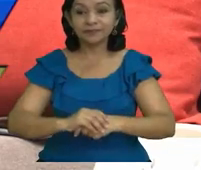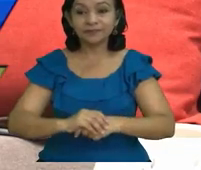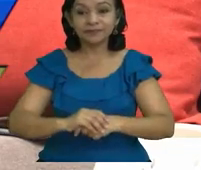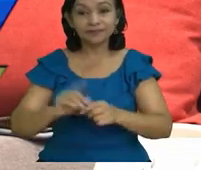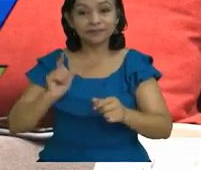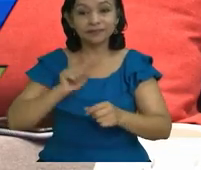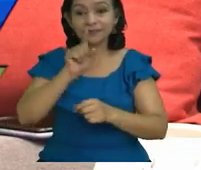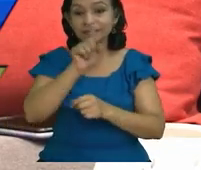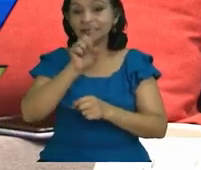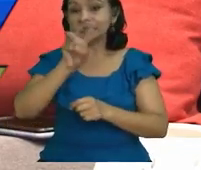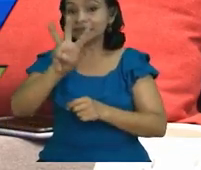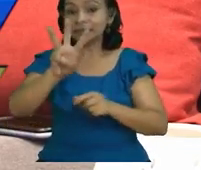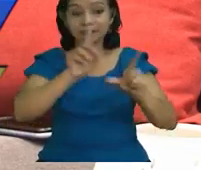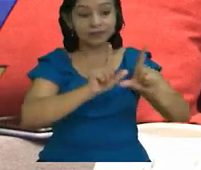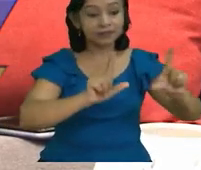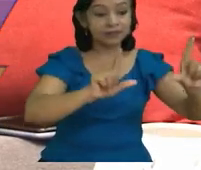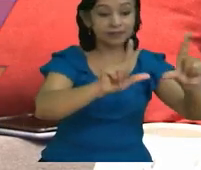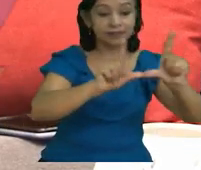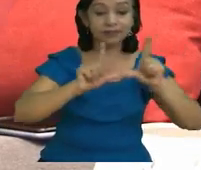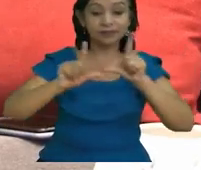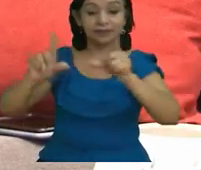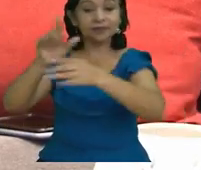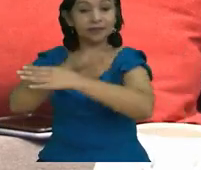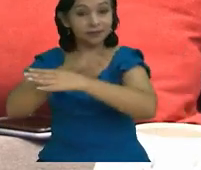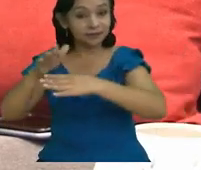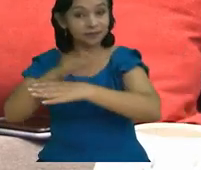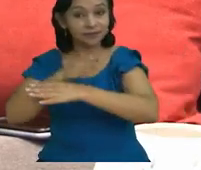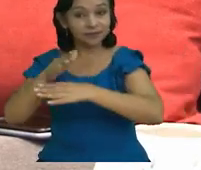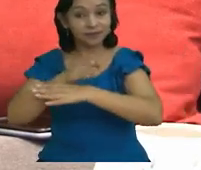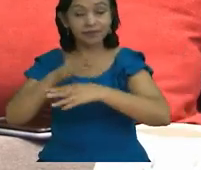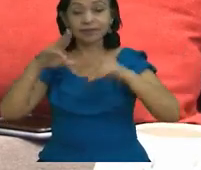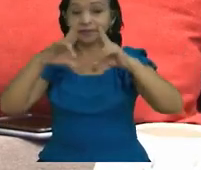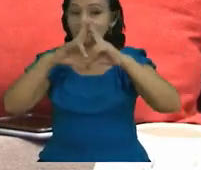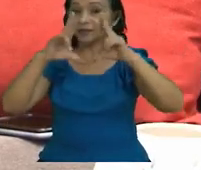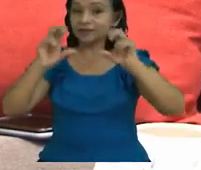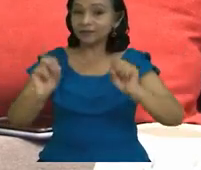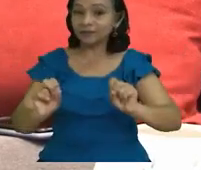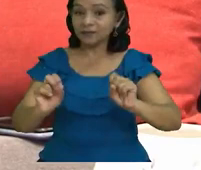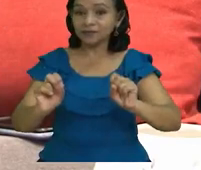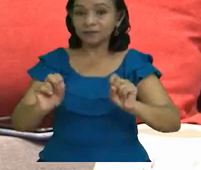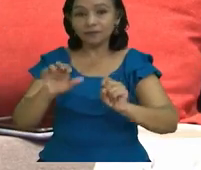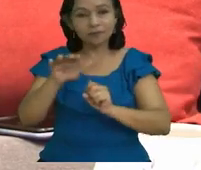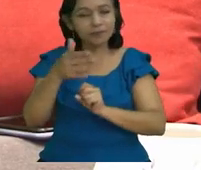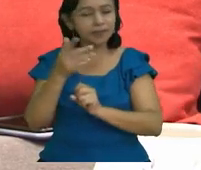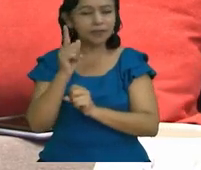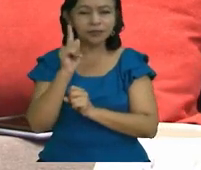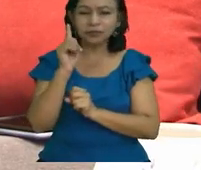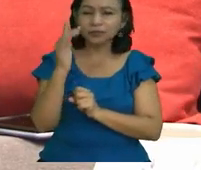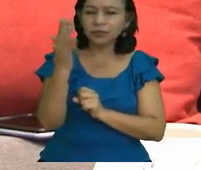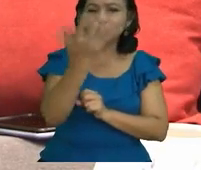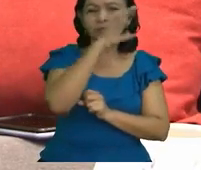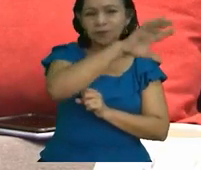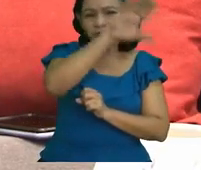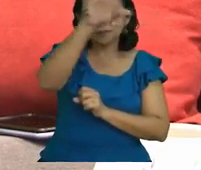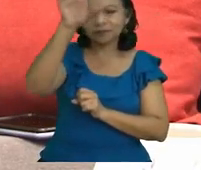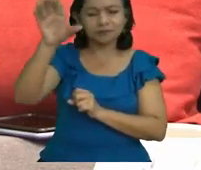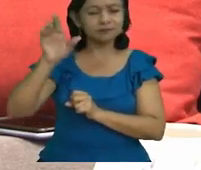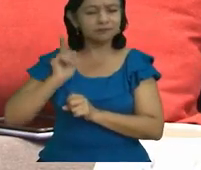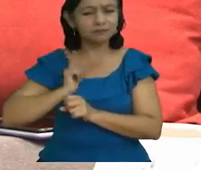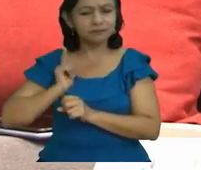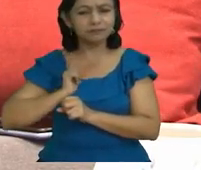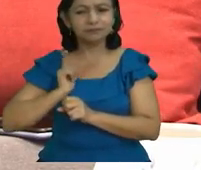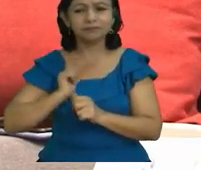ahorita tenemos 13 Centros de Desarrollo Tecnológico a nivel nacional, casi tenemos en todos los departamentos, que son